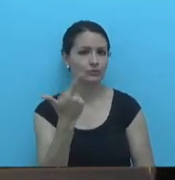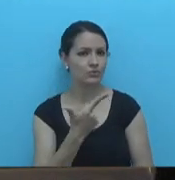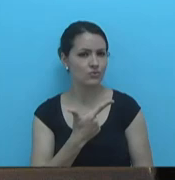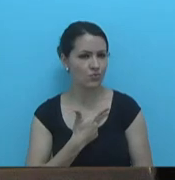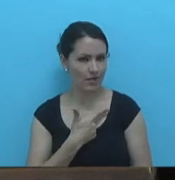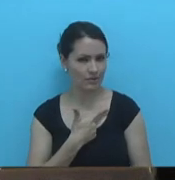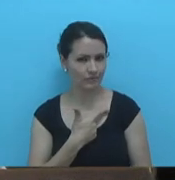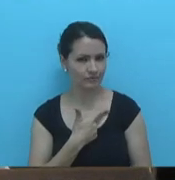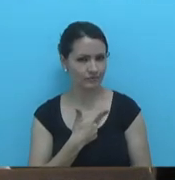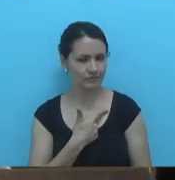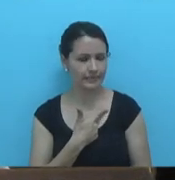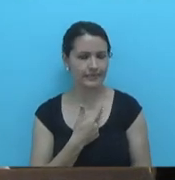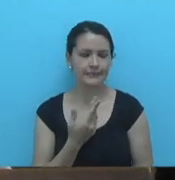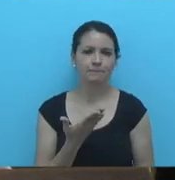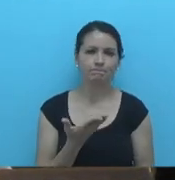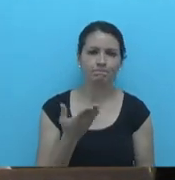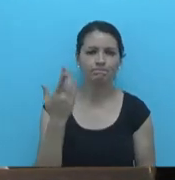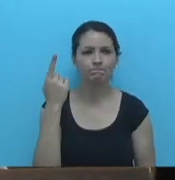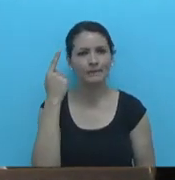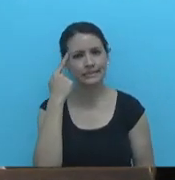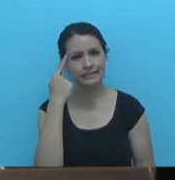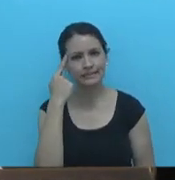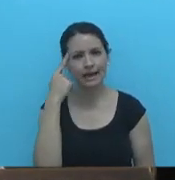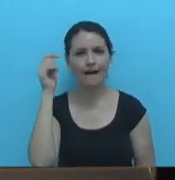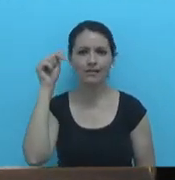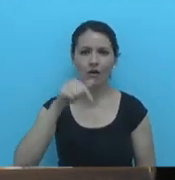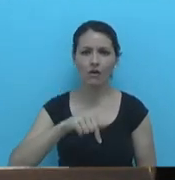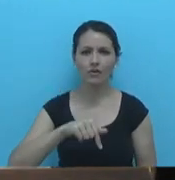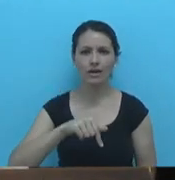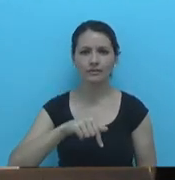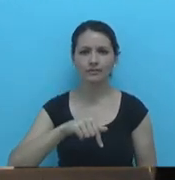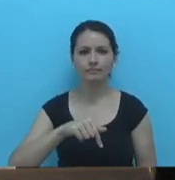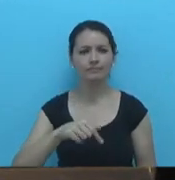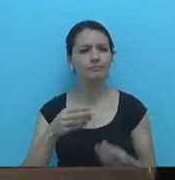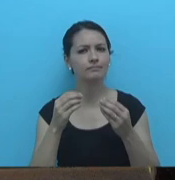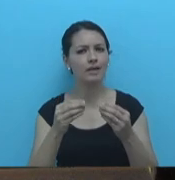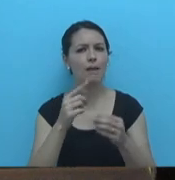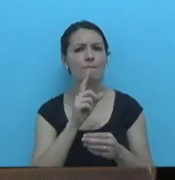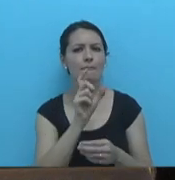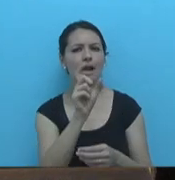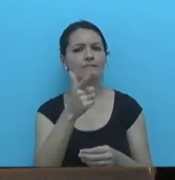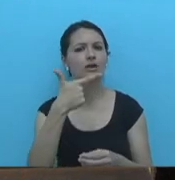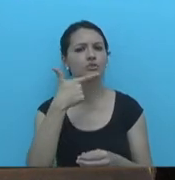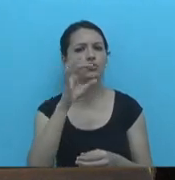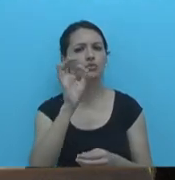Viene bien pensar en estos tiempos y en estos días, ¿qué es la